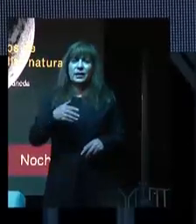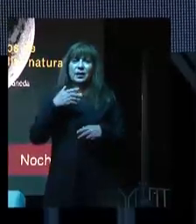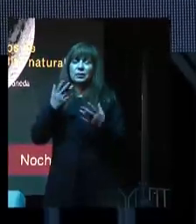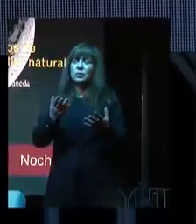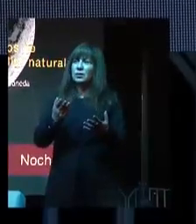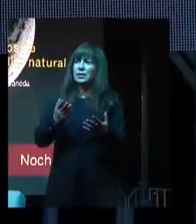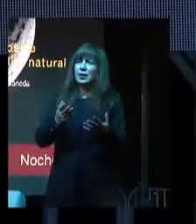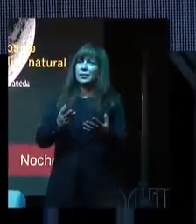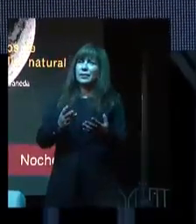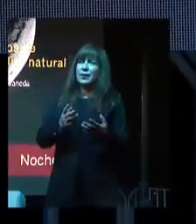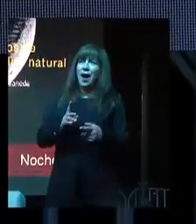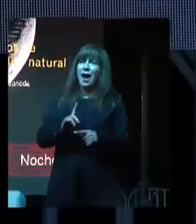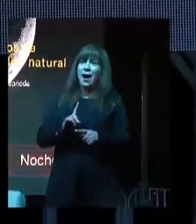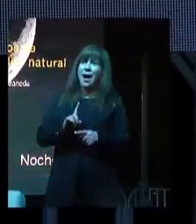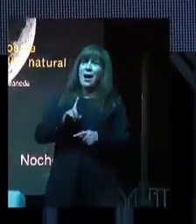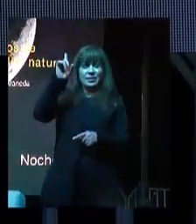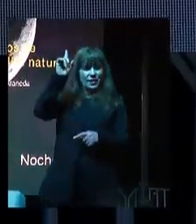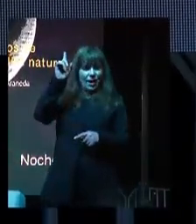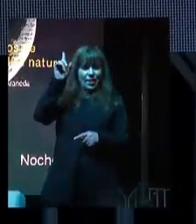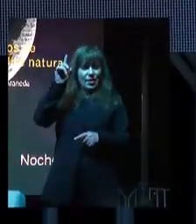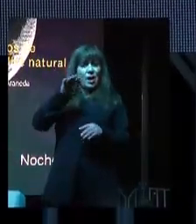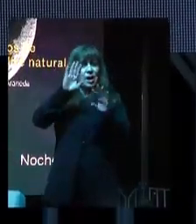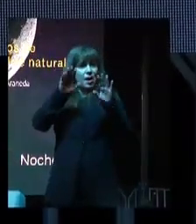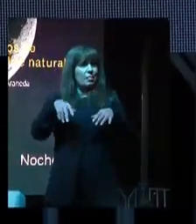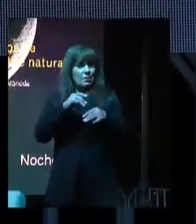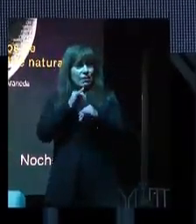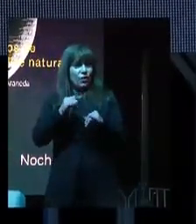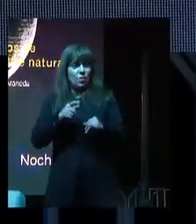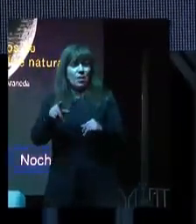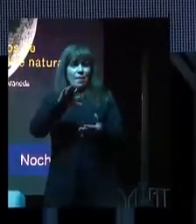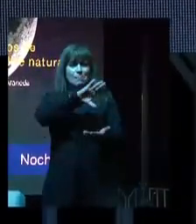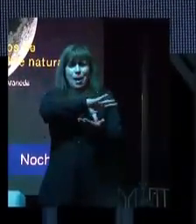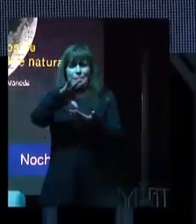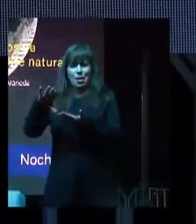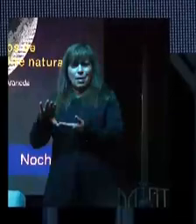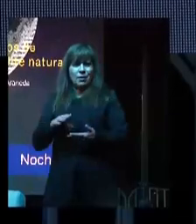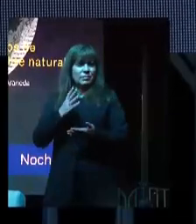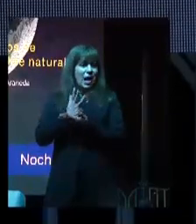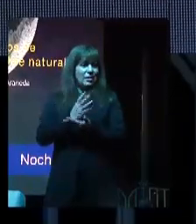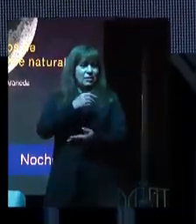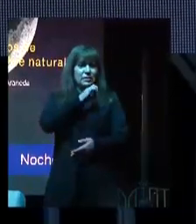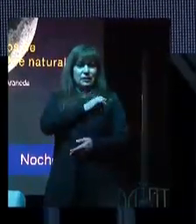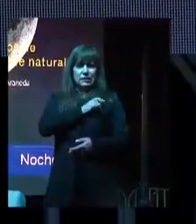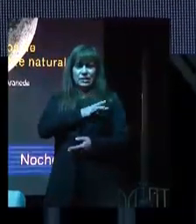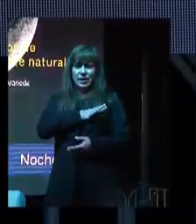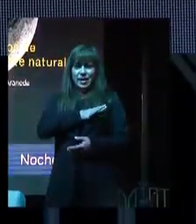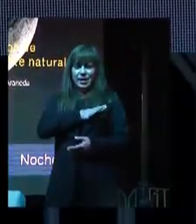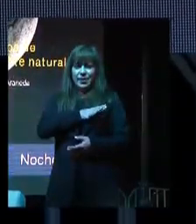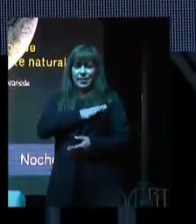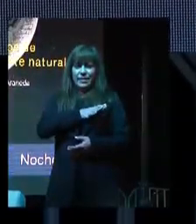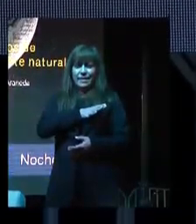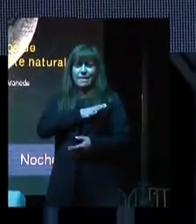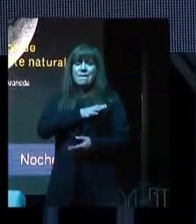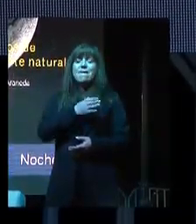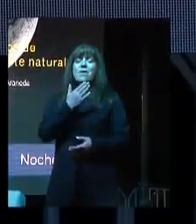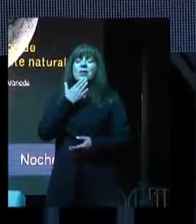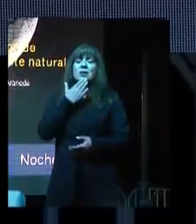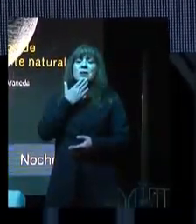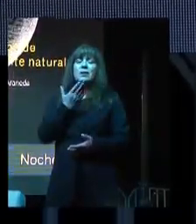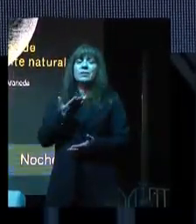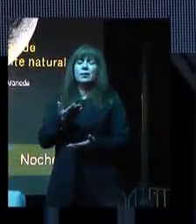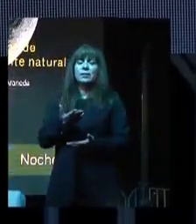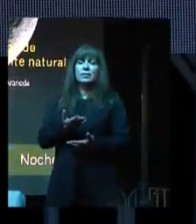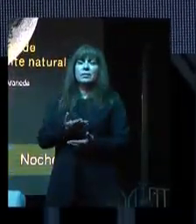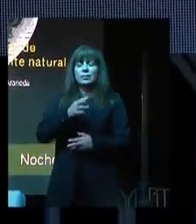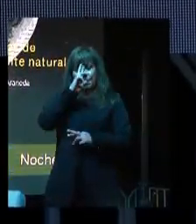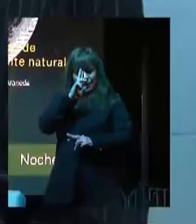allá de la misma manera que muchos países, hasta Chile. Chile va, eso también, con